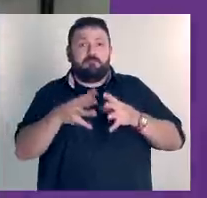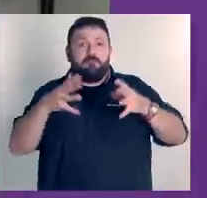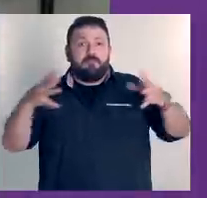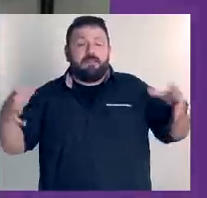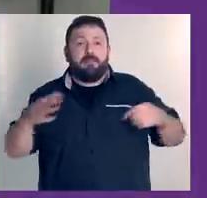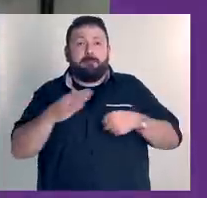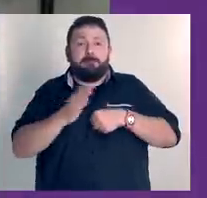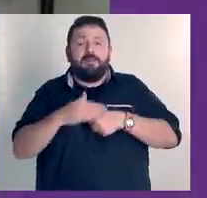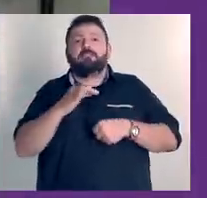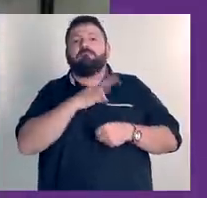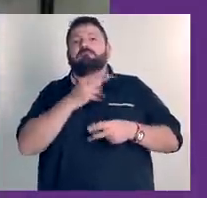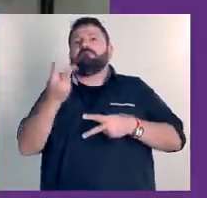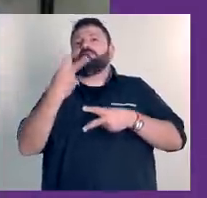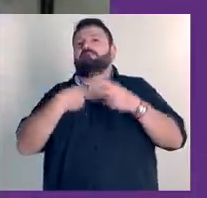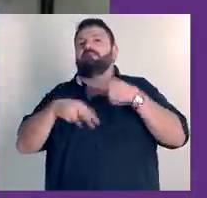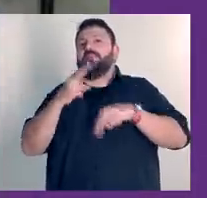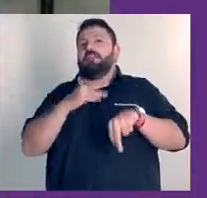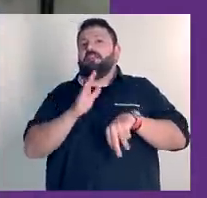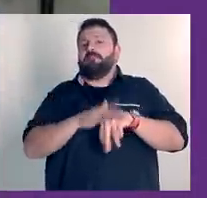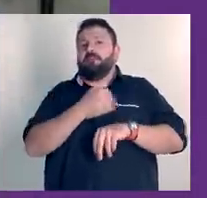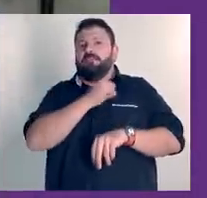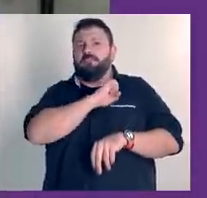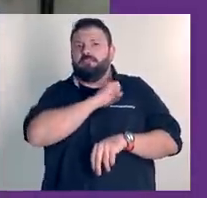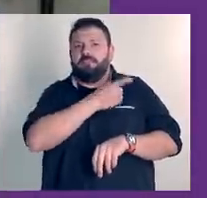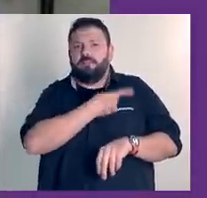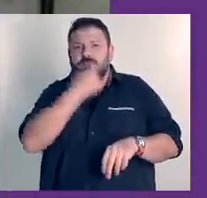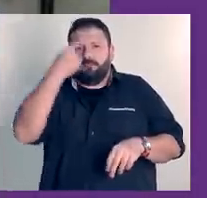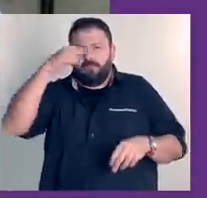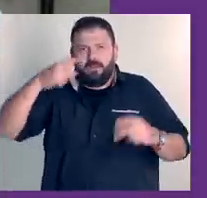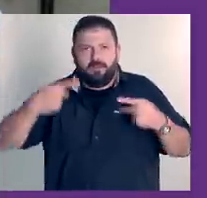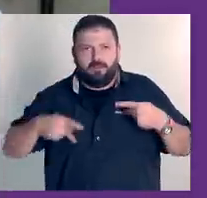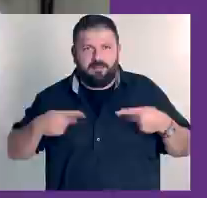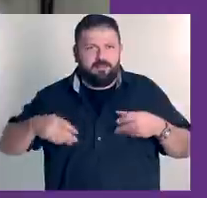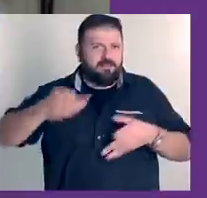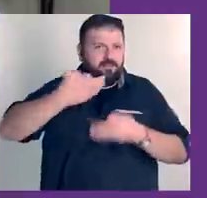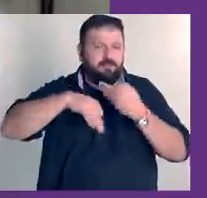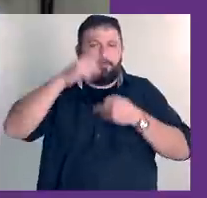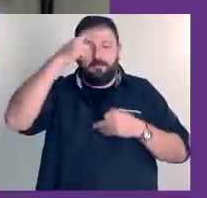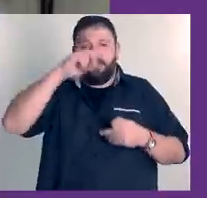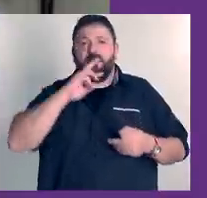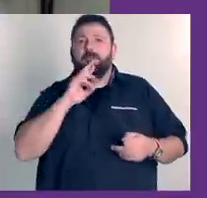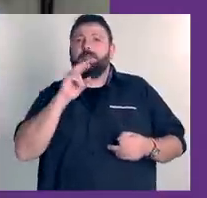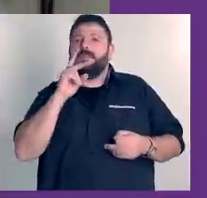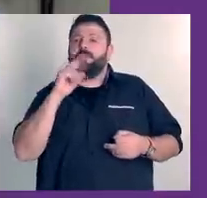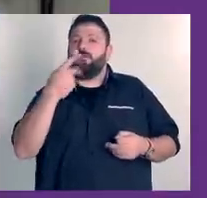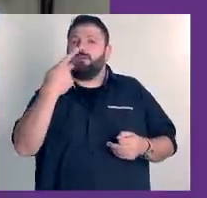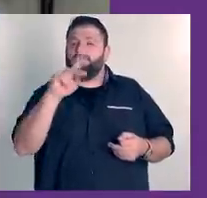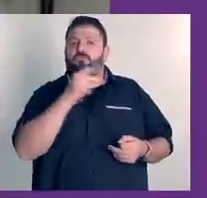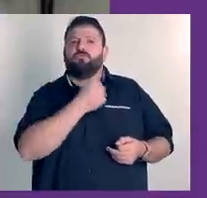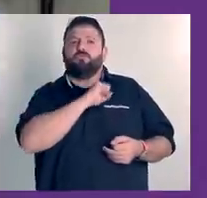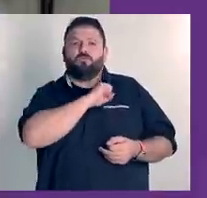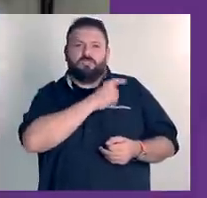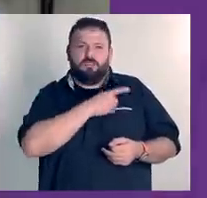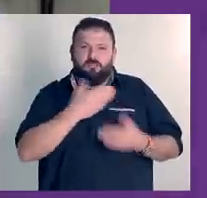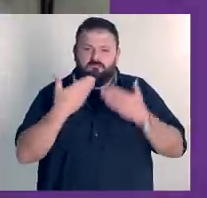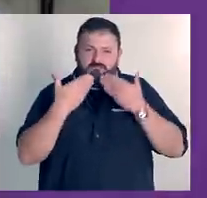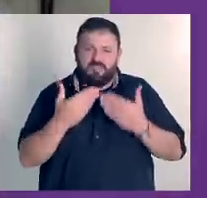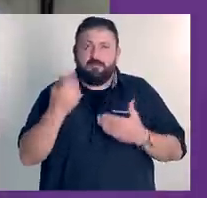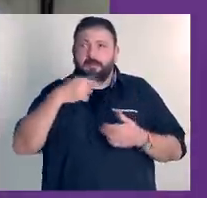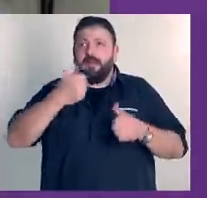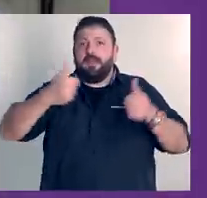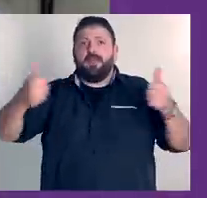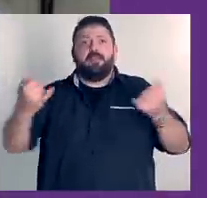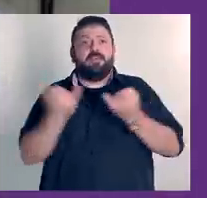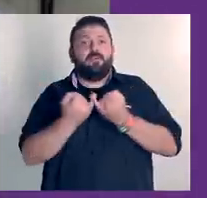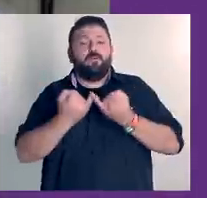económico para las familias, mayor salud. Significa que más gente está mejorando su salud y significa que más gente está teniendo ganancias. Por eso, no